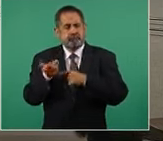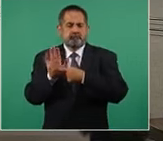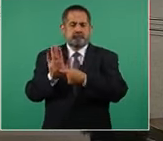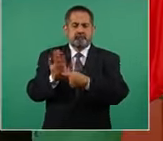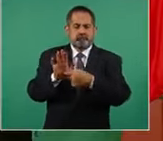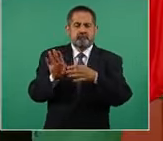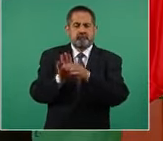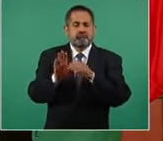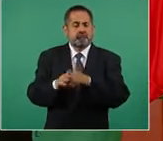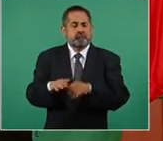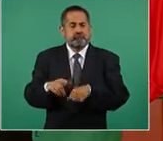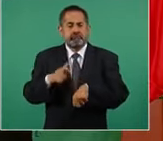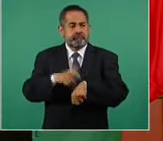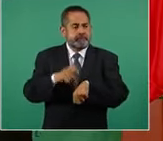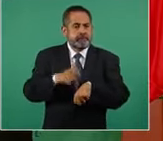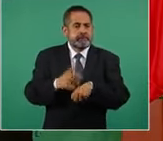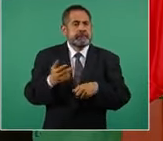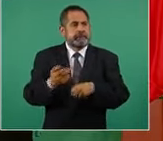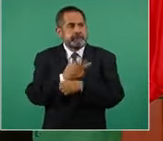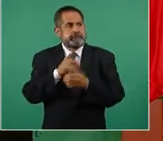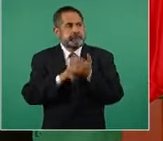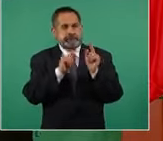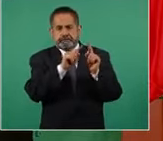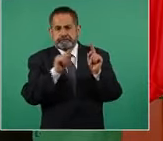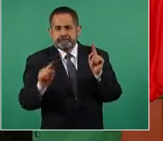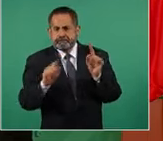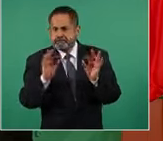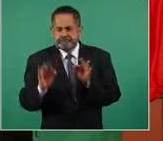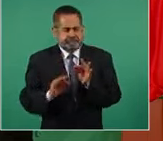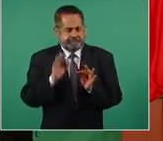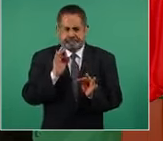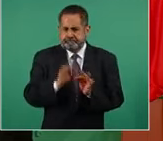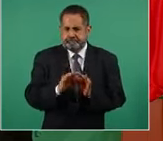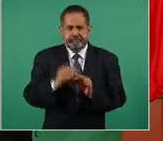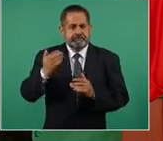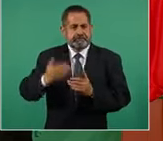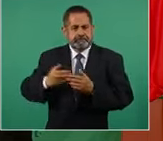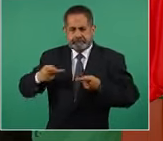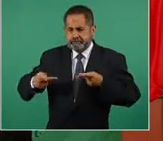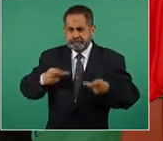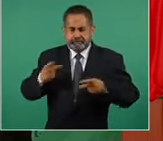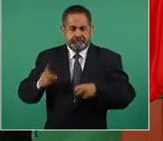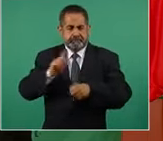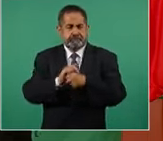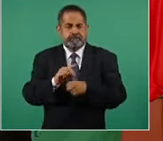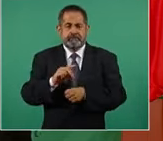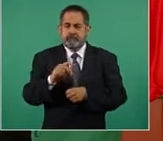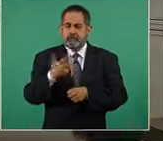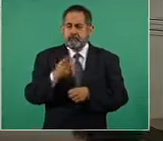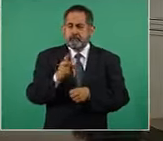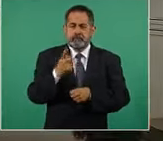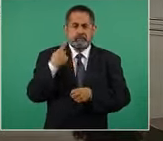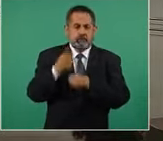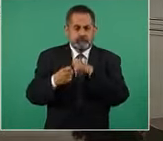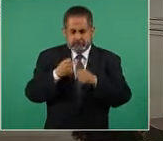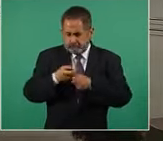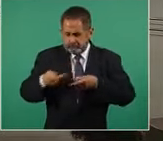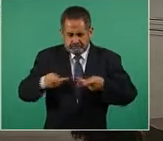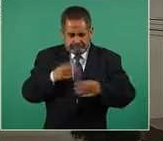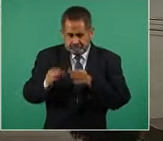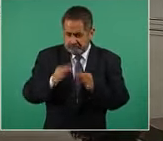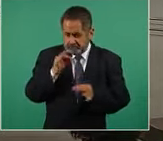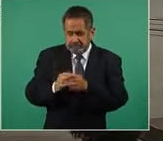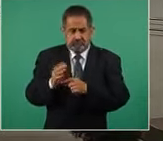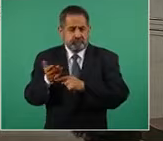vamos en tiempo y en forma cumpliendo la meta tal como fue planeada el 8 de diciembre del año pasado. Esto es todo,